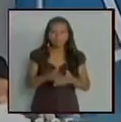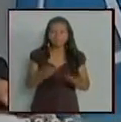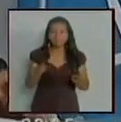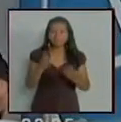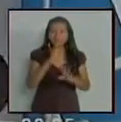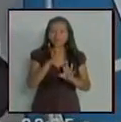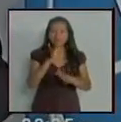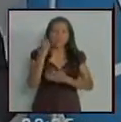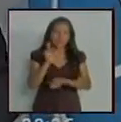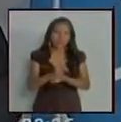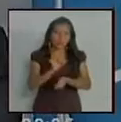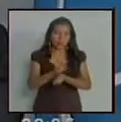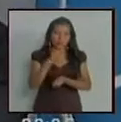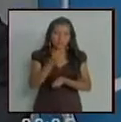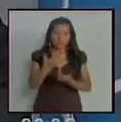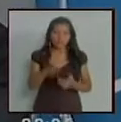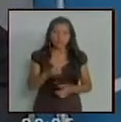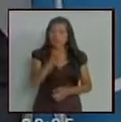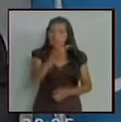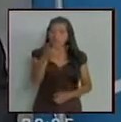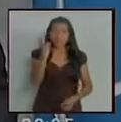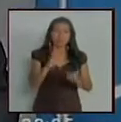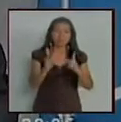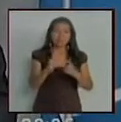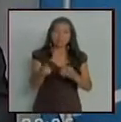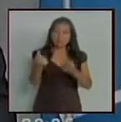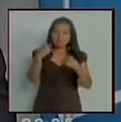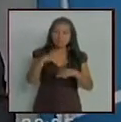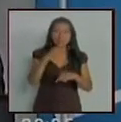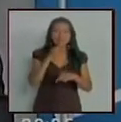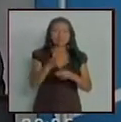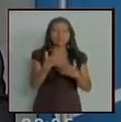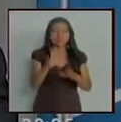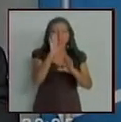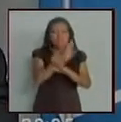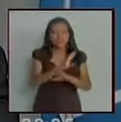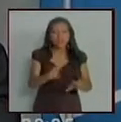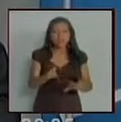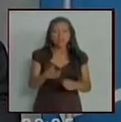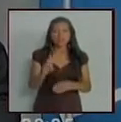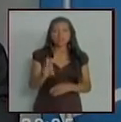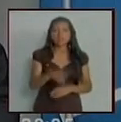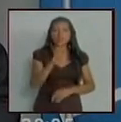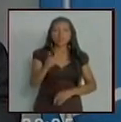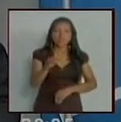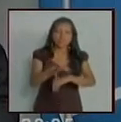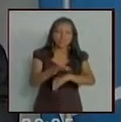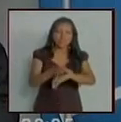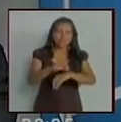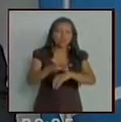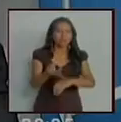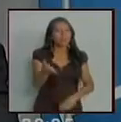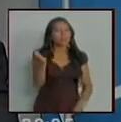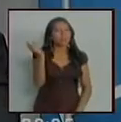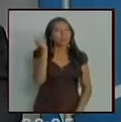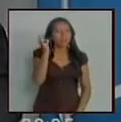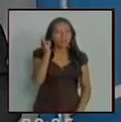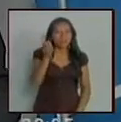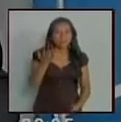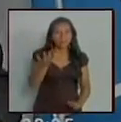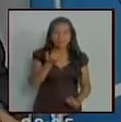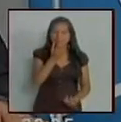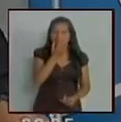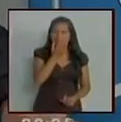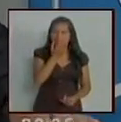doctor nos decía que le han llegado casos incluso de niños que se metieron una batería de reloj en el oído. Y